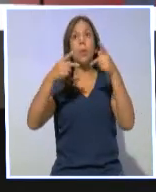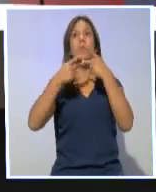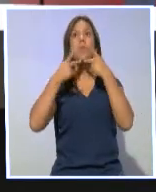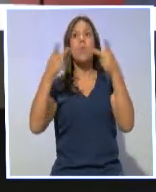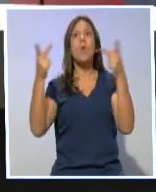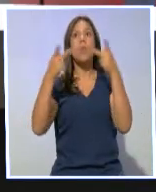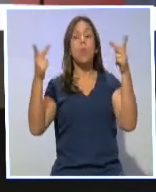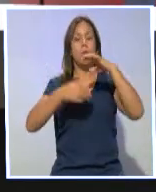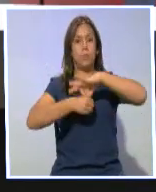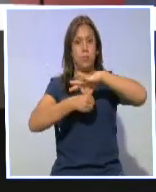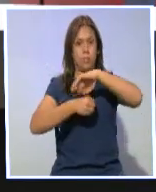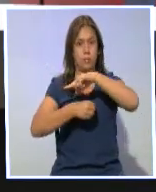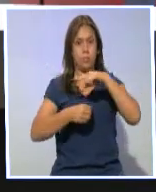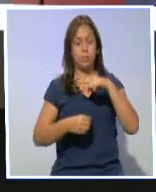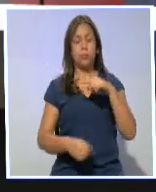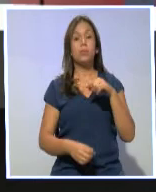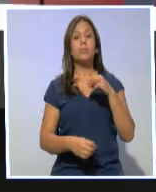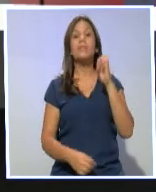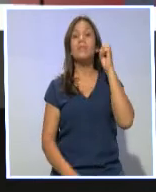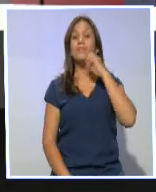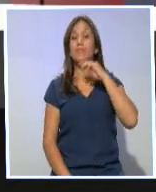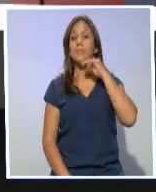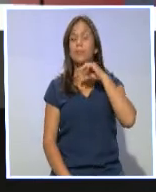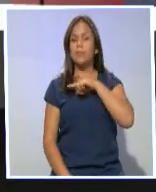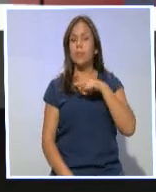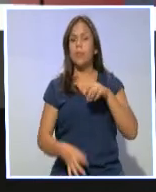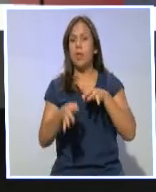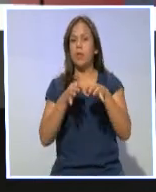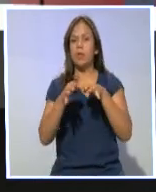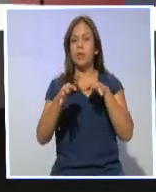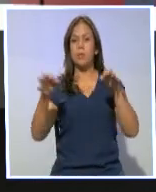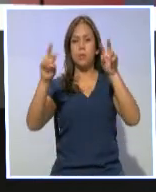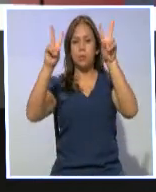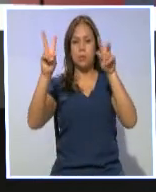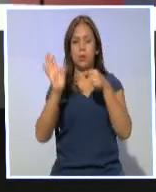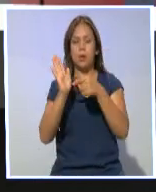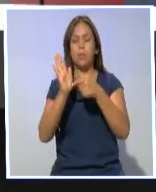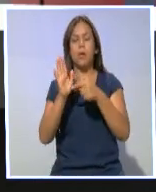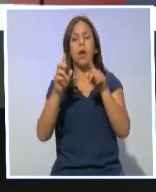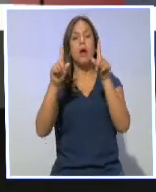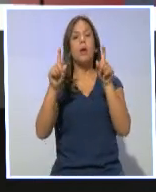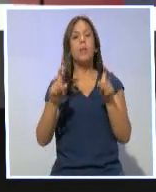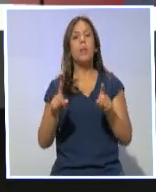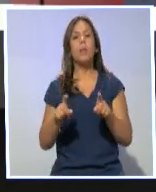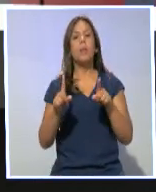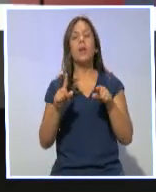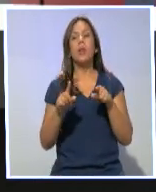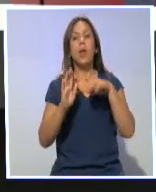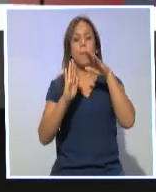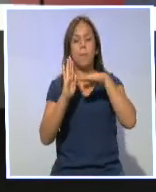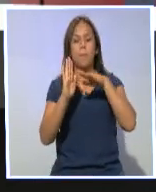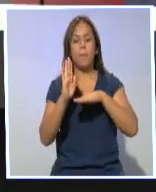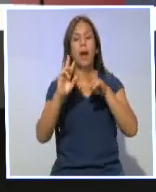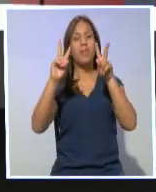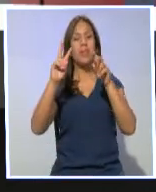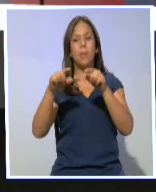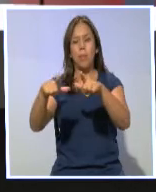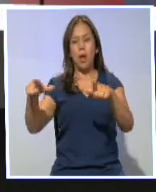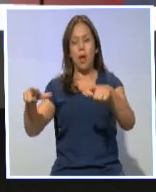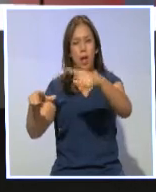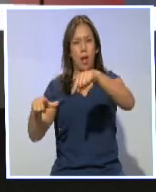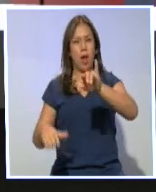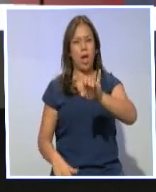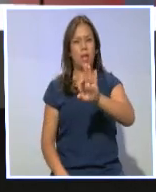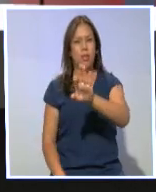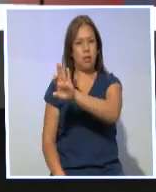consulta popular, Mariela Logroño nos explica los alcances de la pregunta relacionada con la reducción de la zona de explotación del ITT